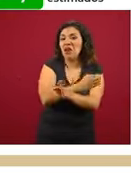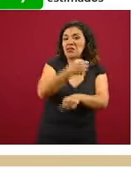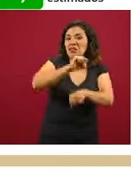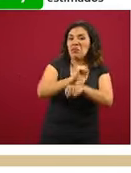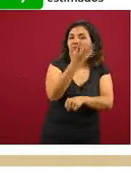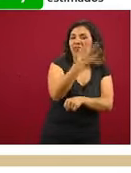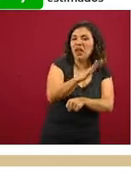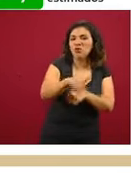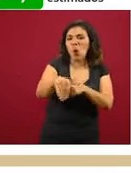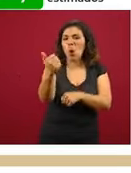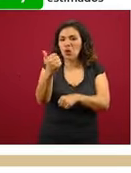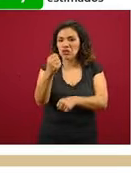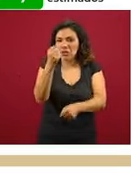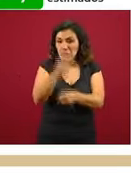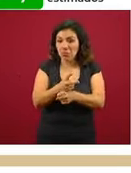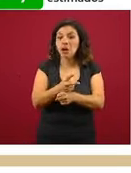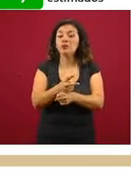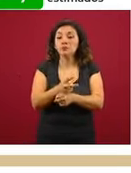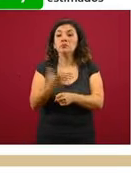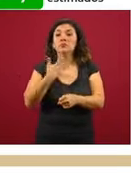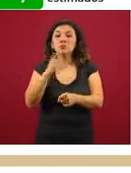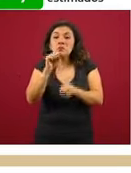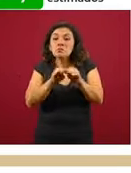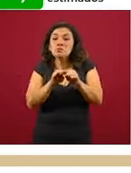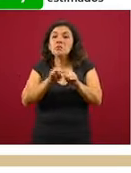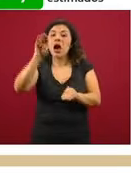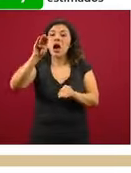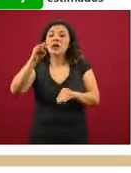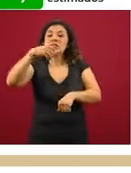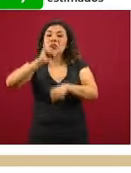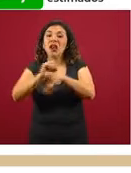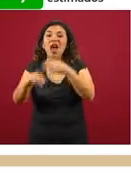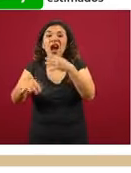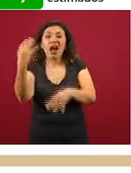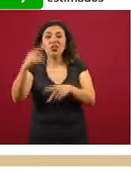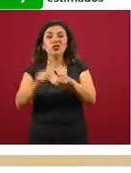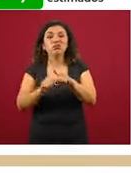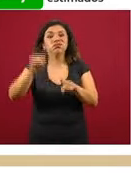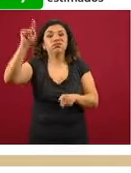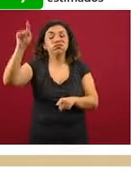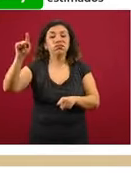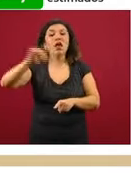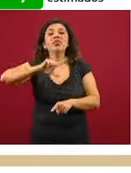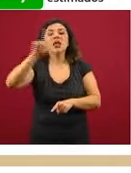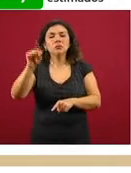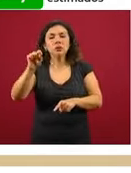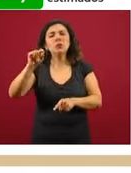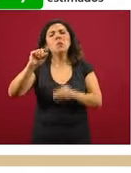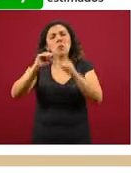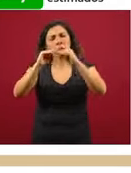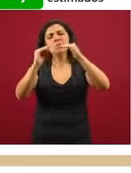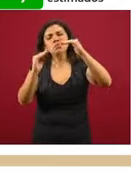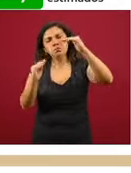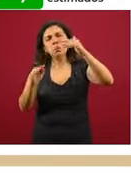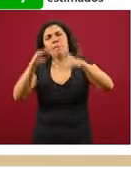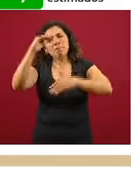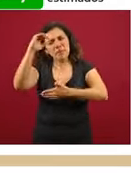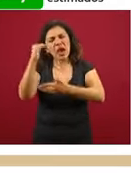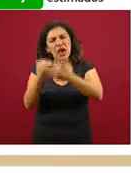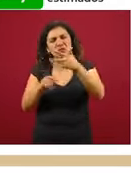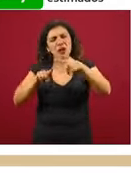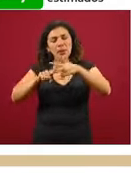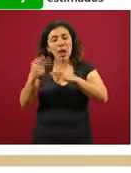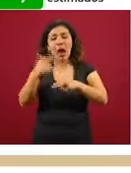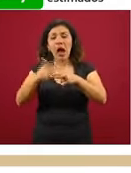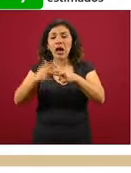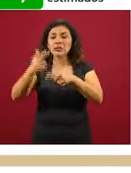semana 10 y 11, tiene un pequeño incremento a la semana 14, luego empieza a disminuir la transmisión